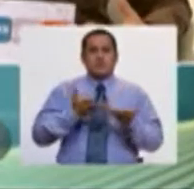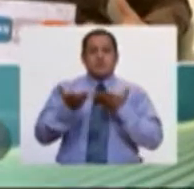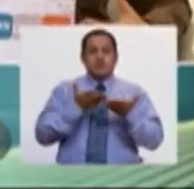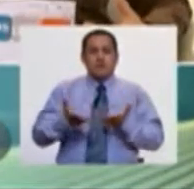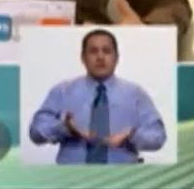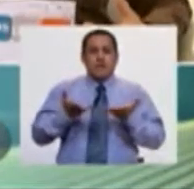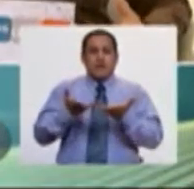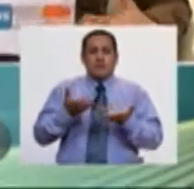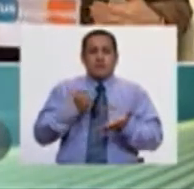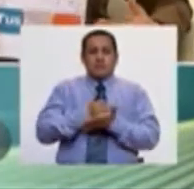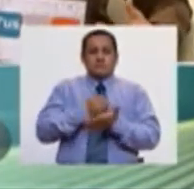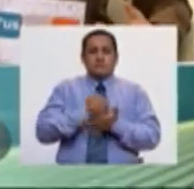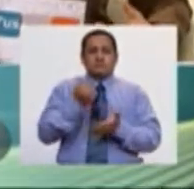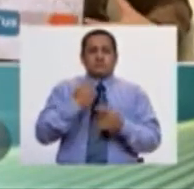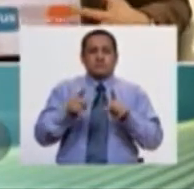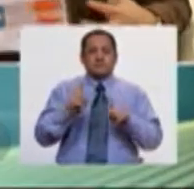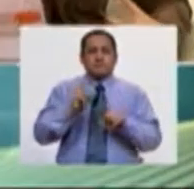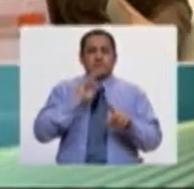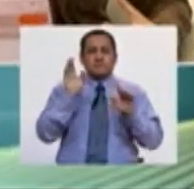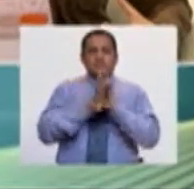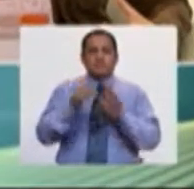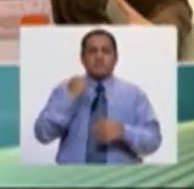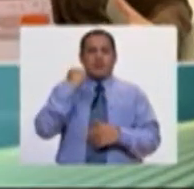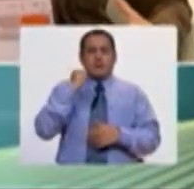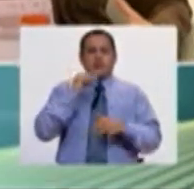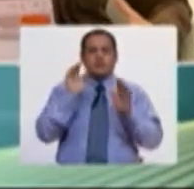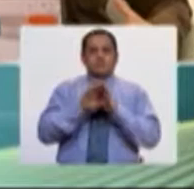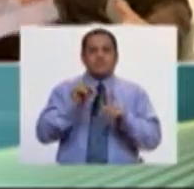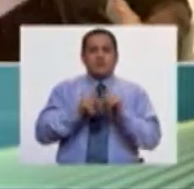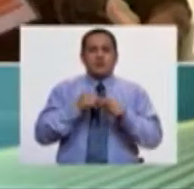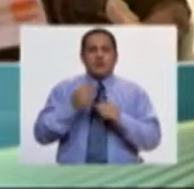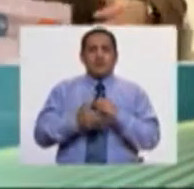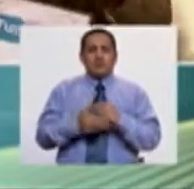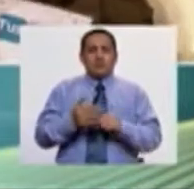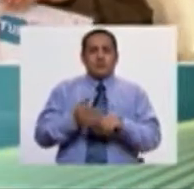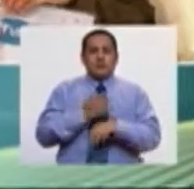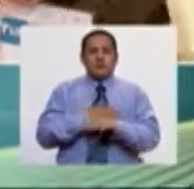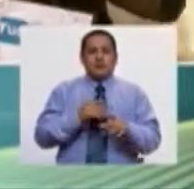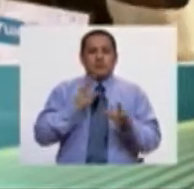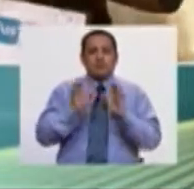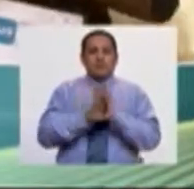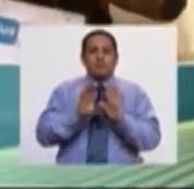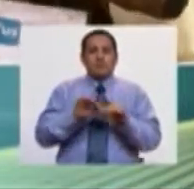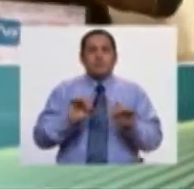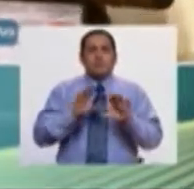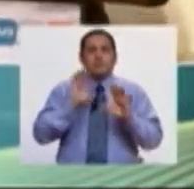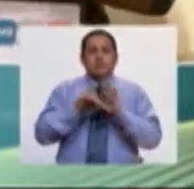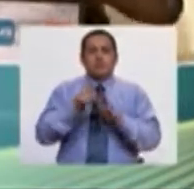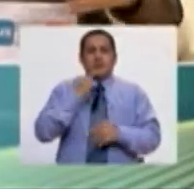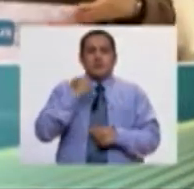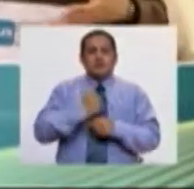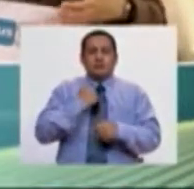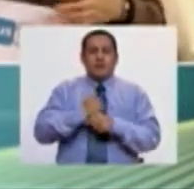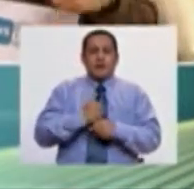servicio les daba, pero lo cierto es que también no les brindaba algunas otras garantías como las que usted refiere, por ejemplo, de